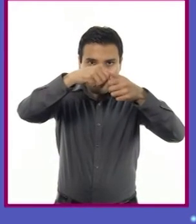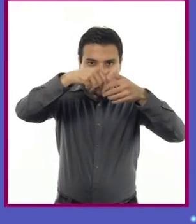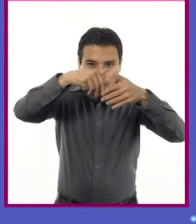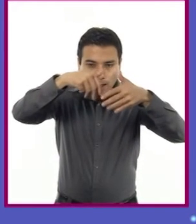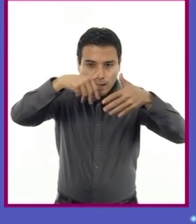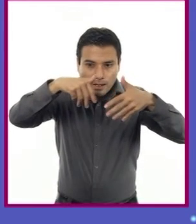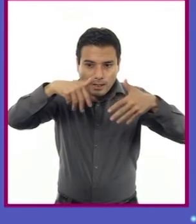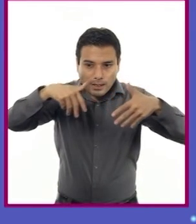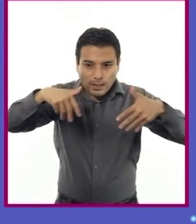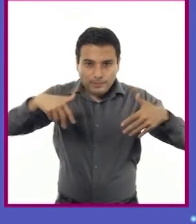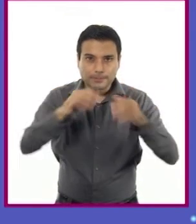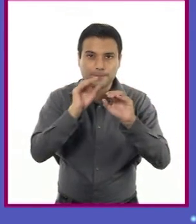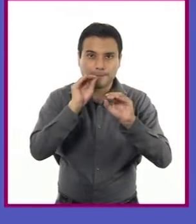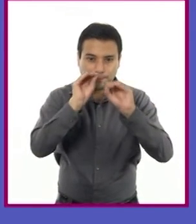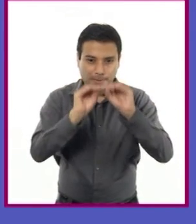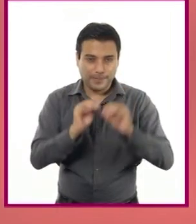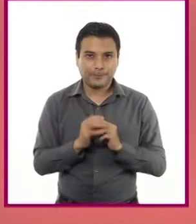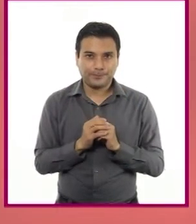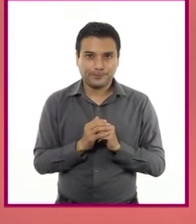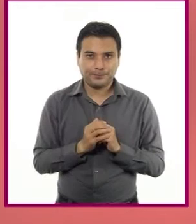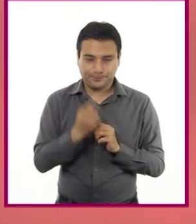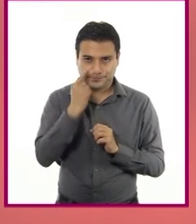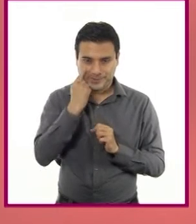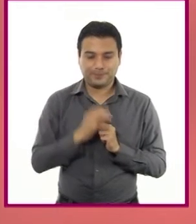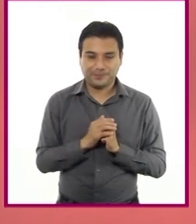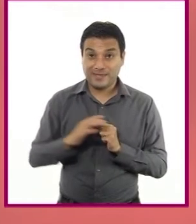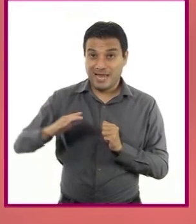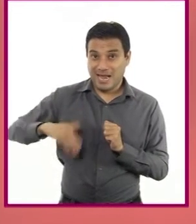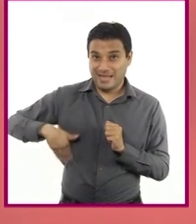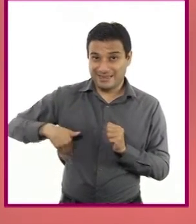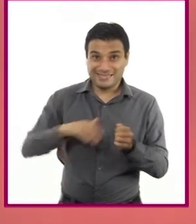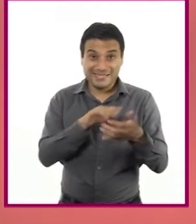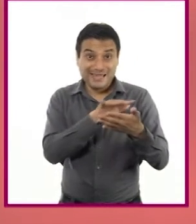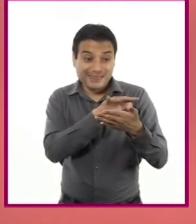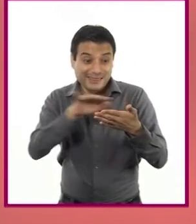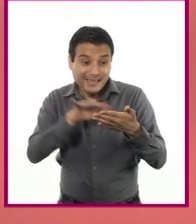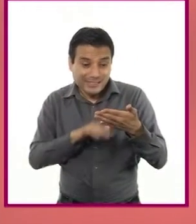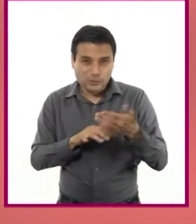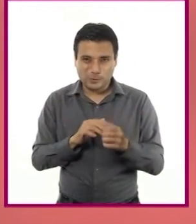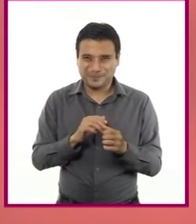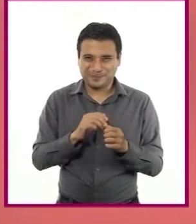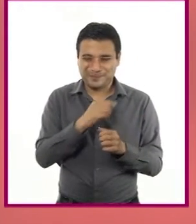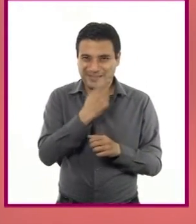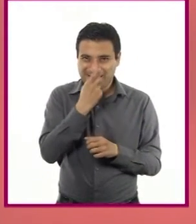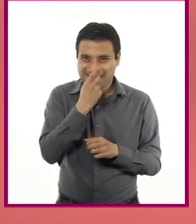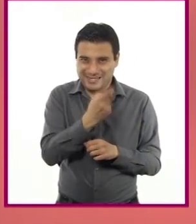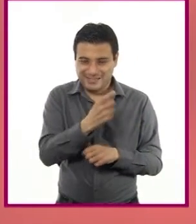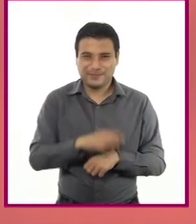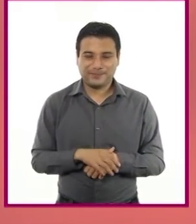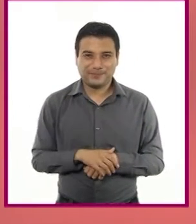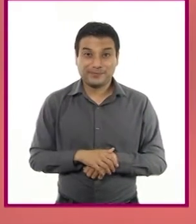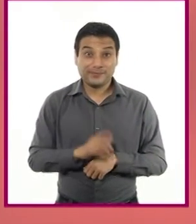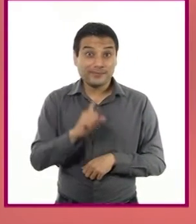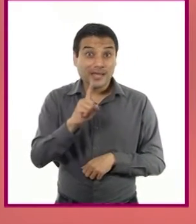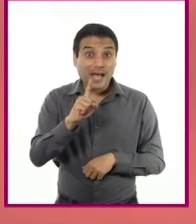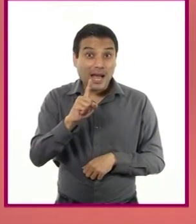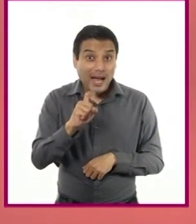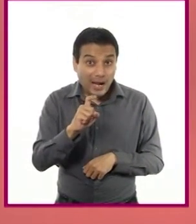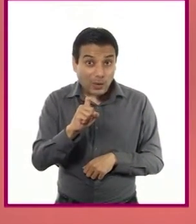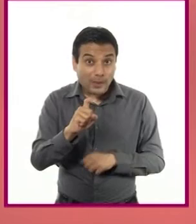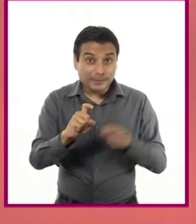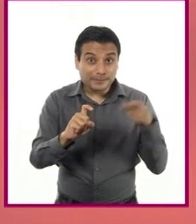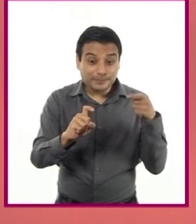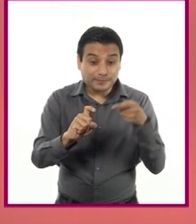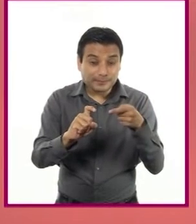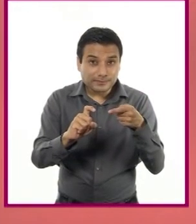para desarrollar el tema. En el texto se observa que al hablar del agua, se resalta el hecho de que forma parte